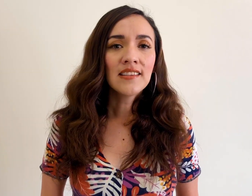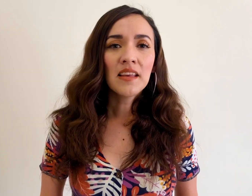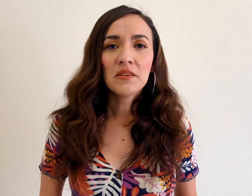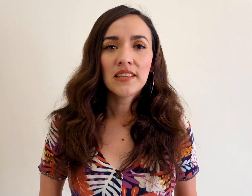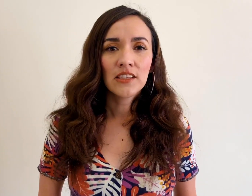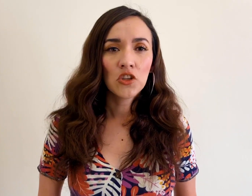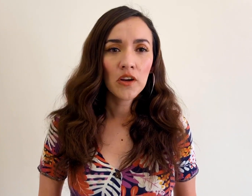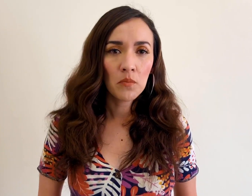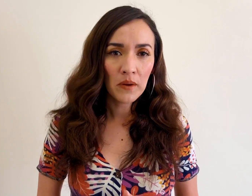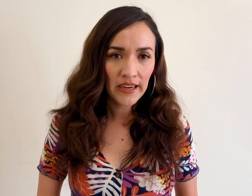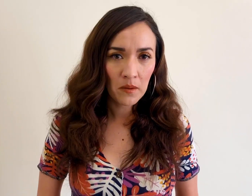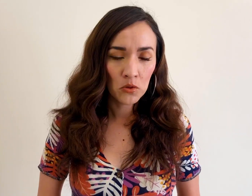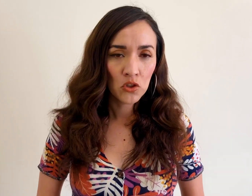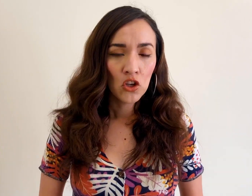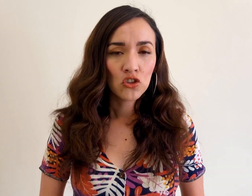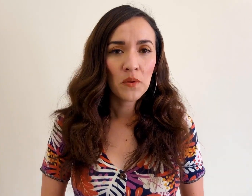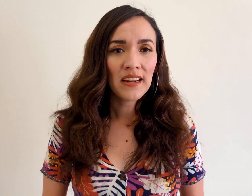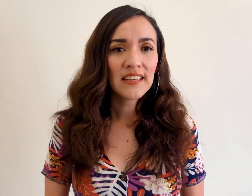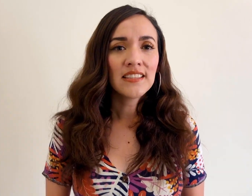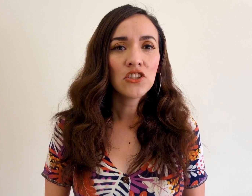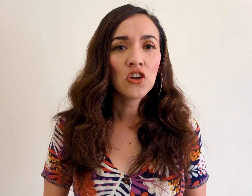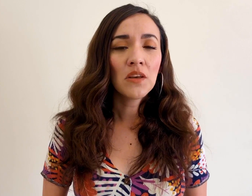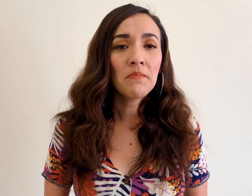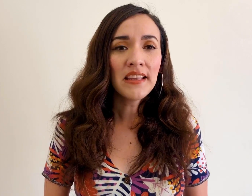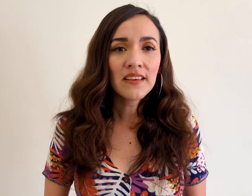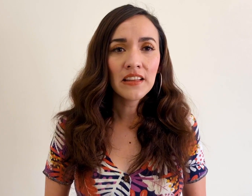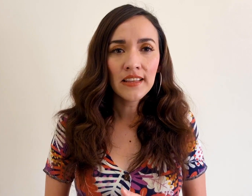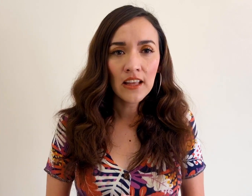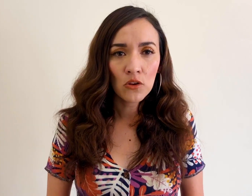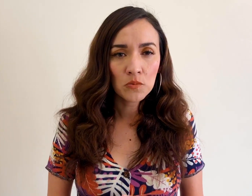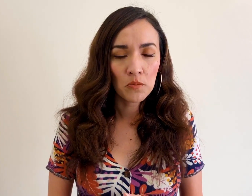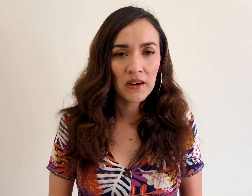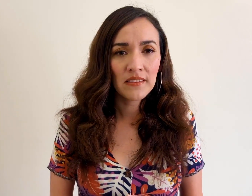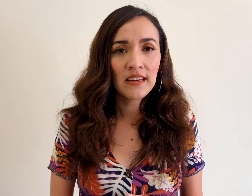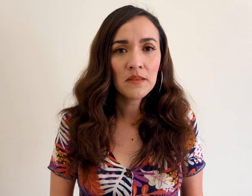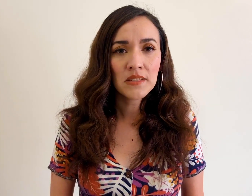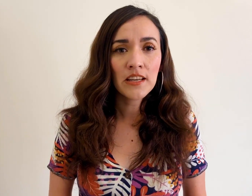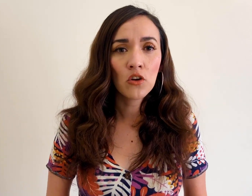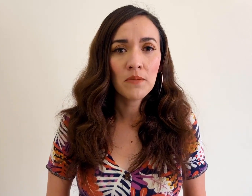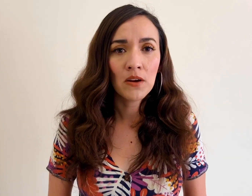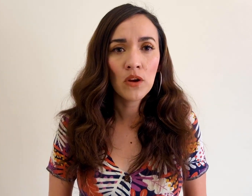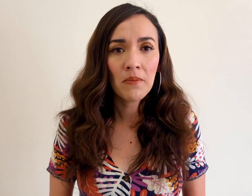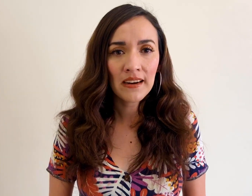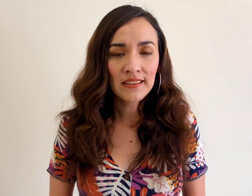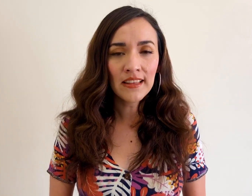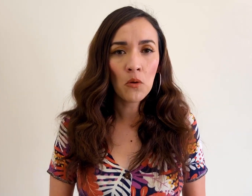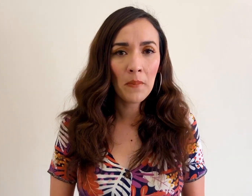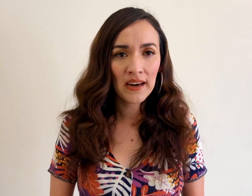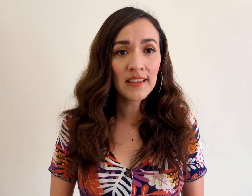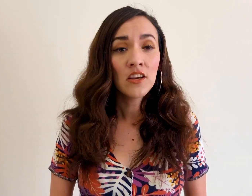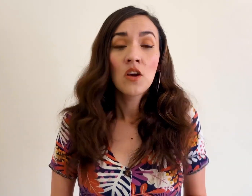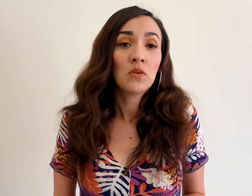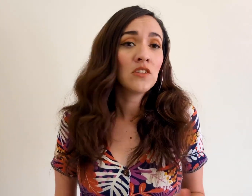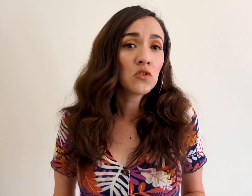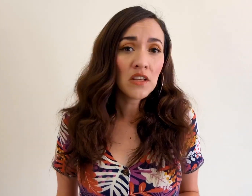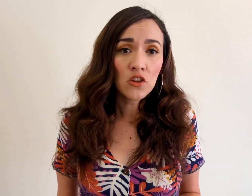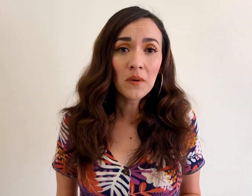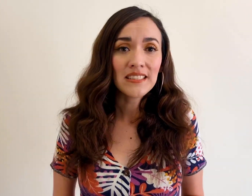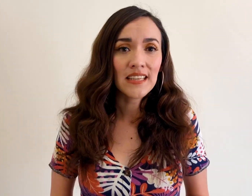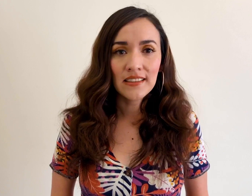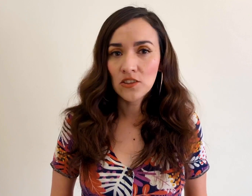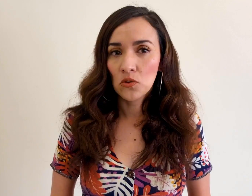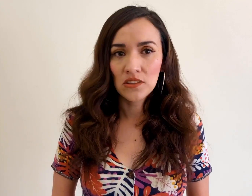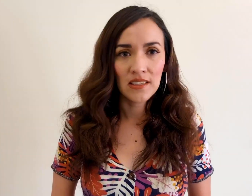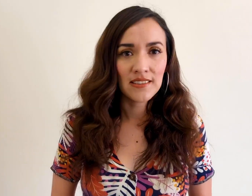A raíz de la investigación que publicamos sobre la adquisición de 20 ventiladores por parte del IMSS al hijo de Manuel Bartlett, León Bartlett, pues han